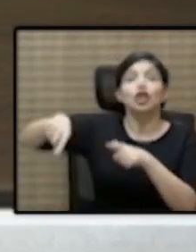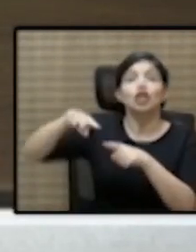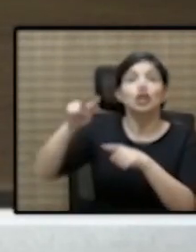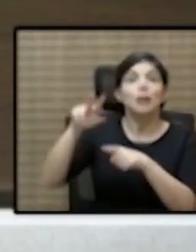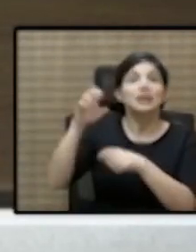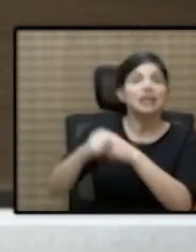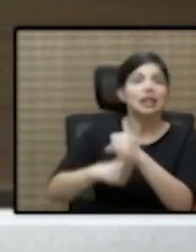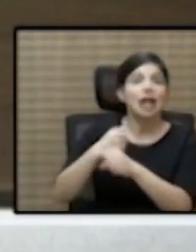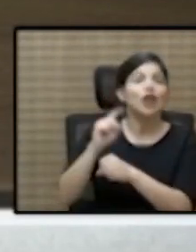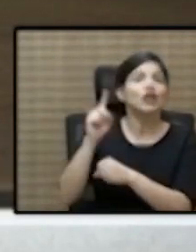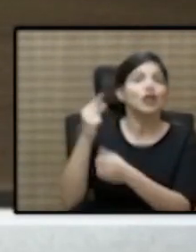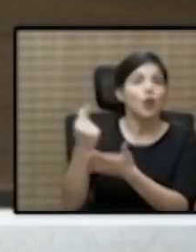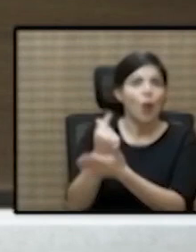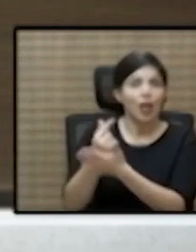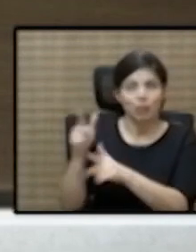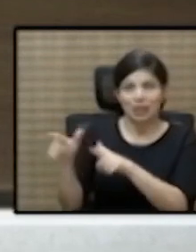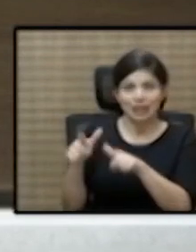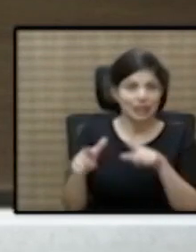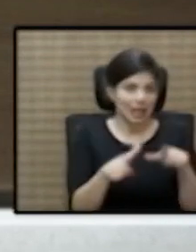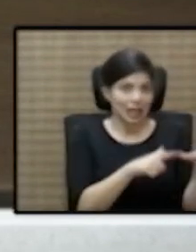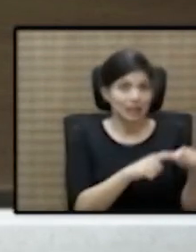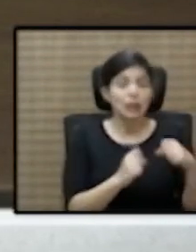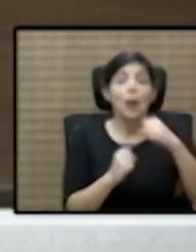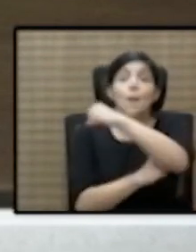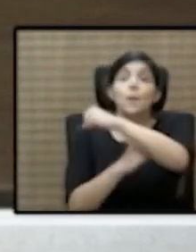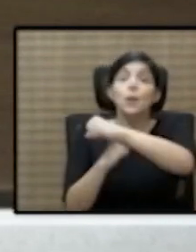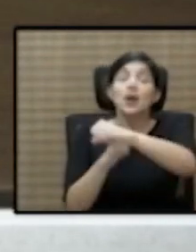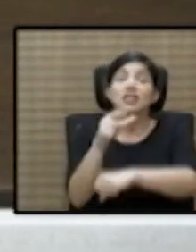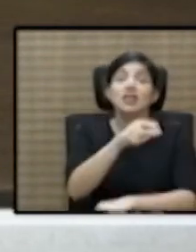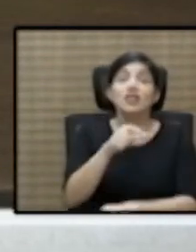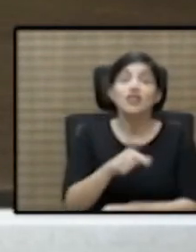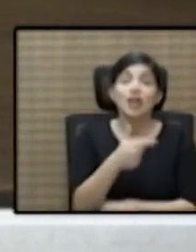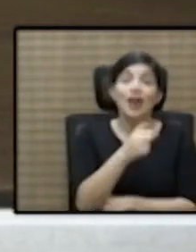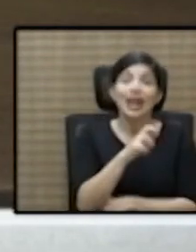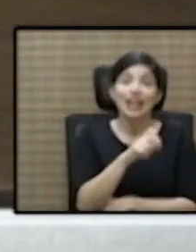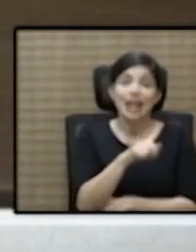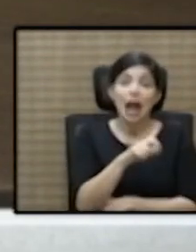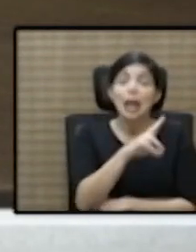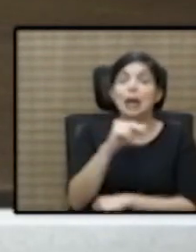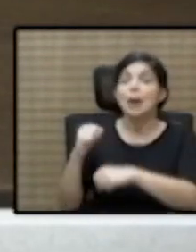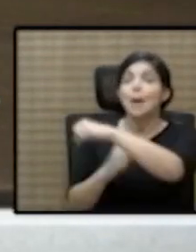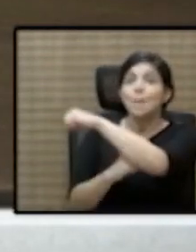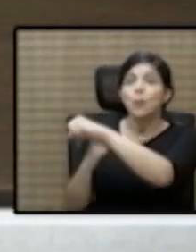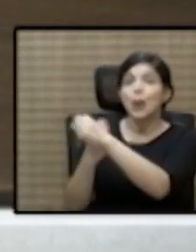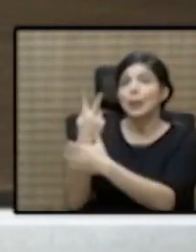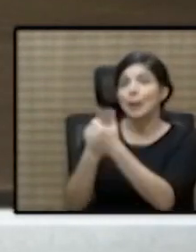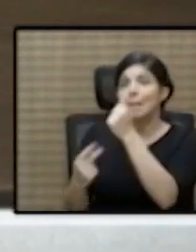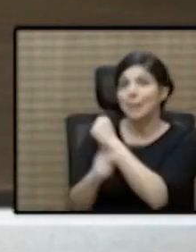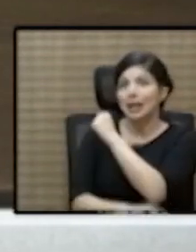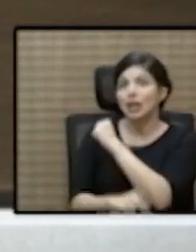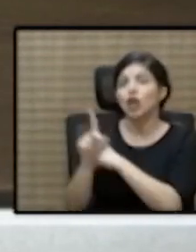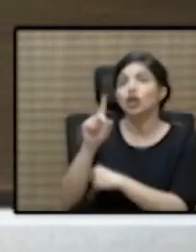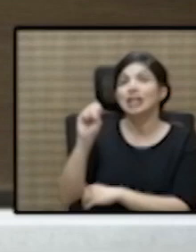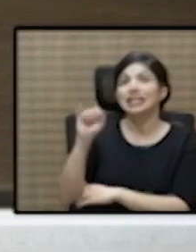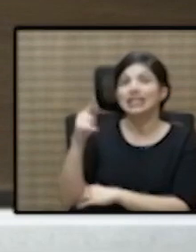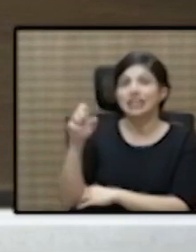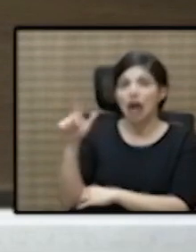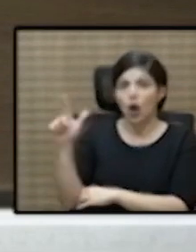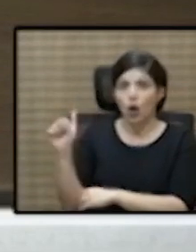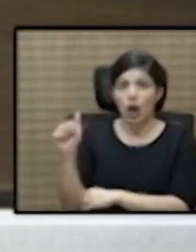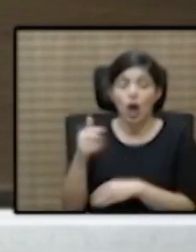Guadalupe, el puente sobre el río General y el puente binacional en Zigzaola. La ruta Garza-Nosara